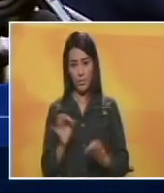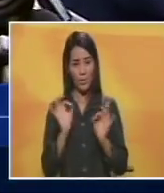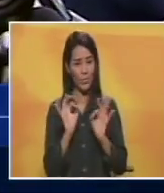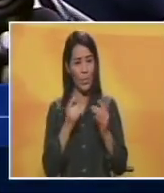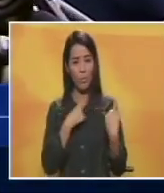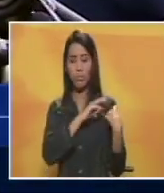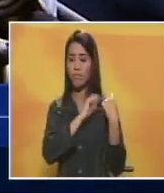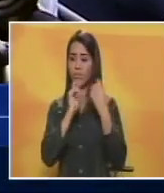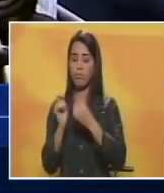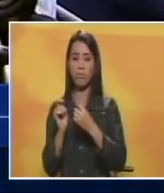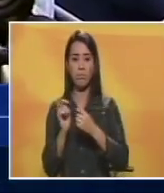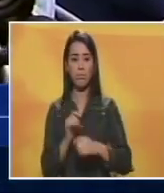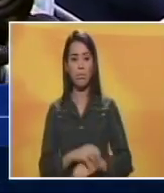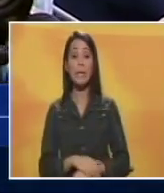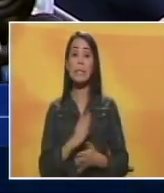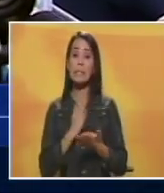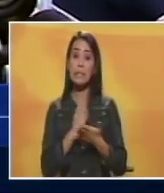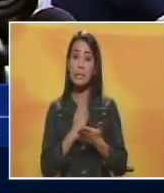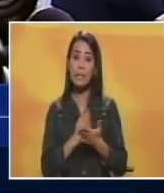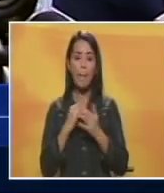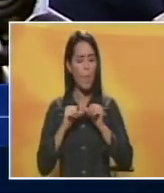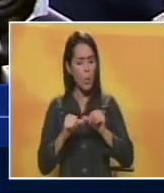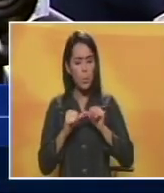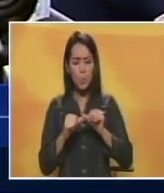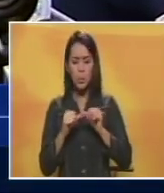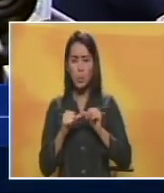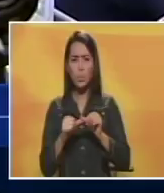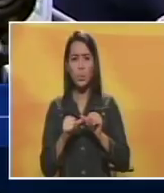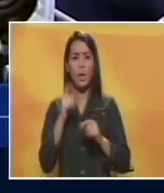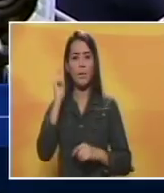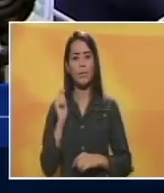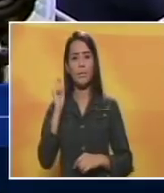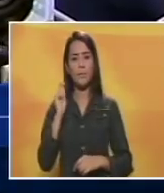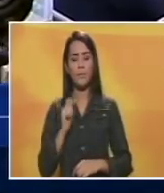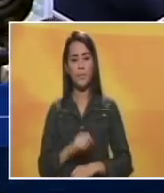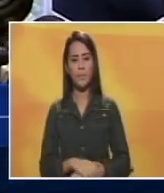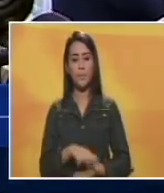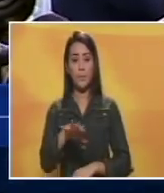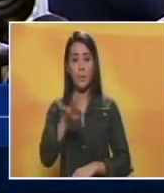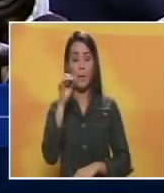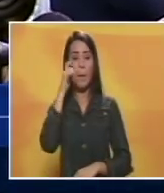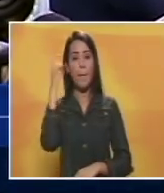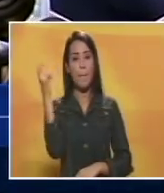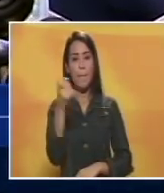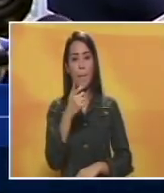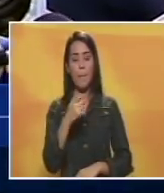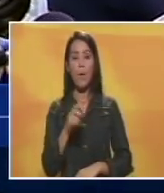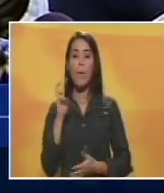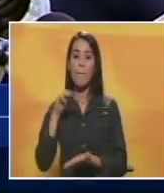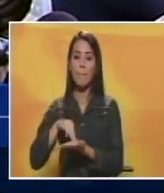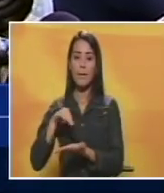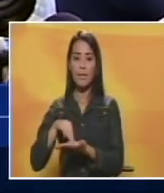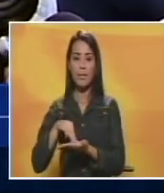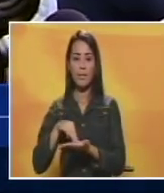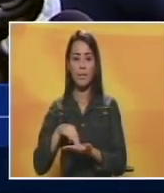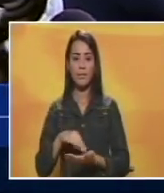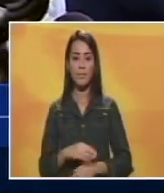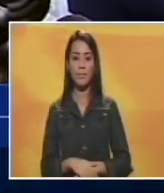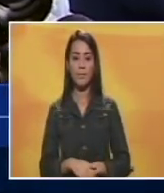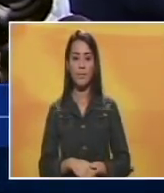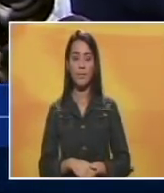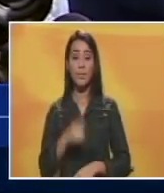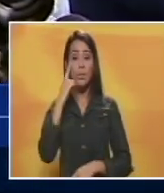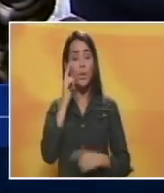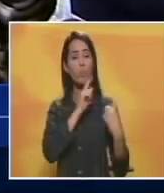nunca mi investidura y siempre permanecí como diputado electo por el pueblo del Estado Miranda, y a él me debo